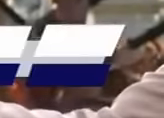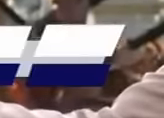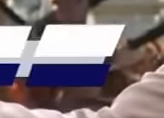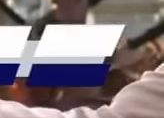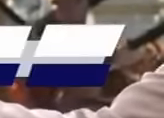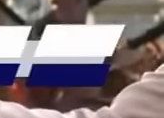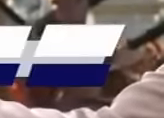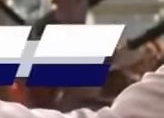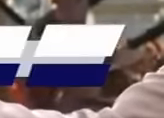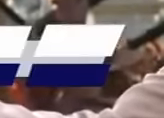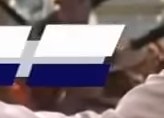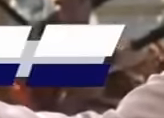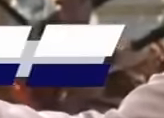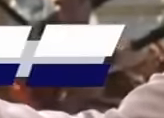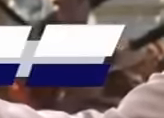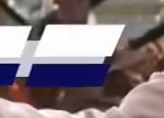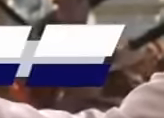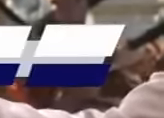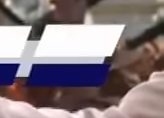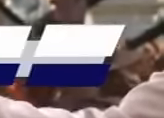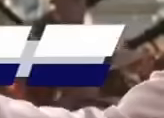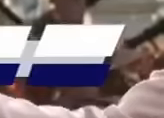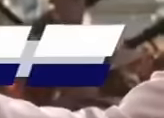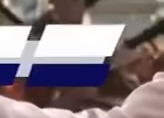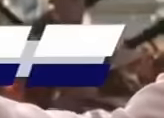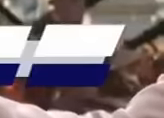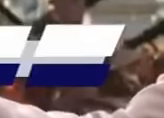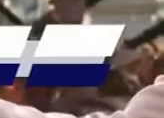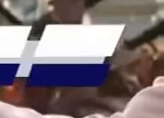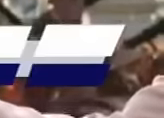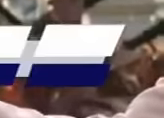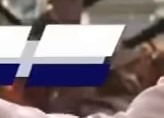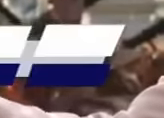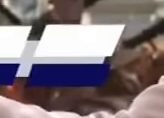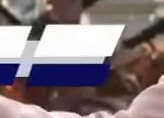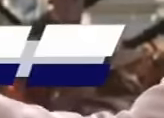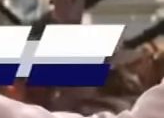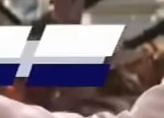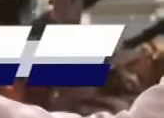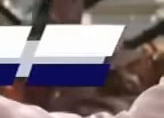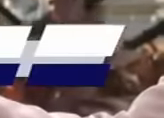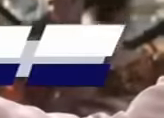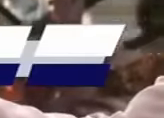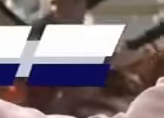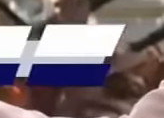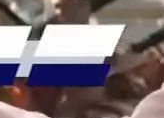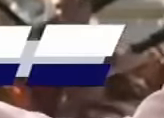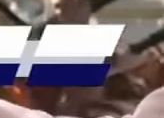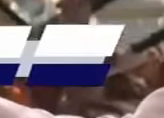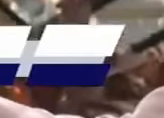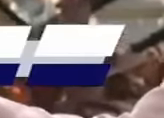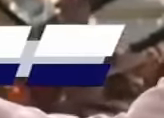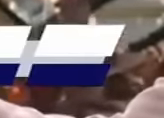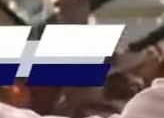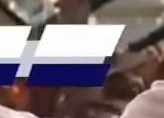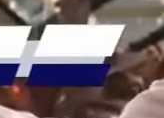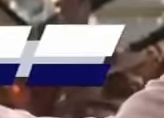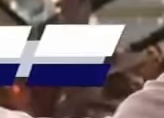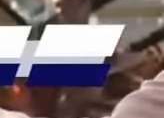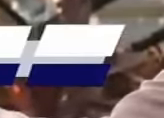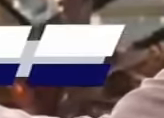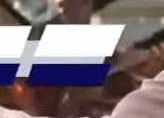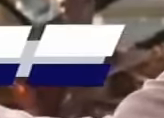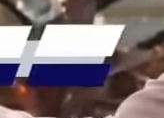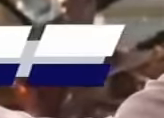de Daniel Noboa en el Ecuador, merece que los pueblos tomen decisiones, y el presidente ha sido muy claro dentro del marco